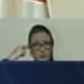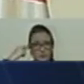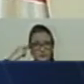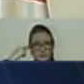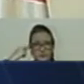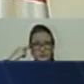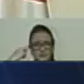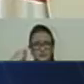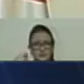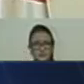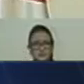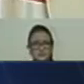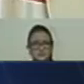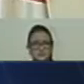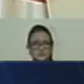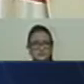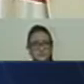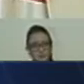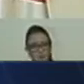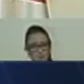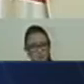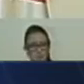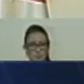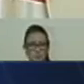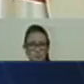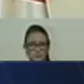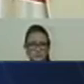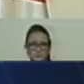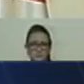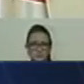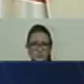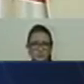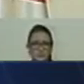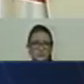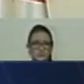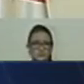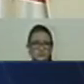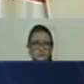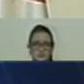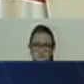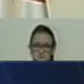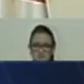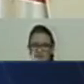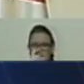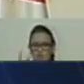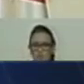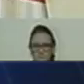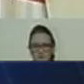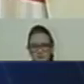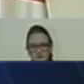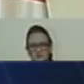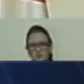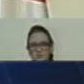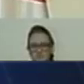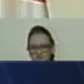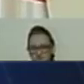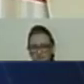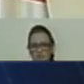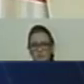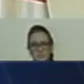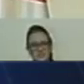que hemos tenido un sector opositor que ha exigido durante los años 2015, 16,